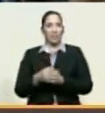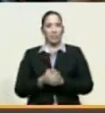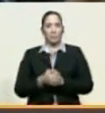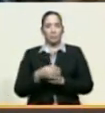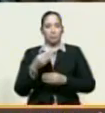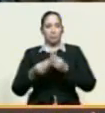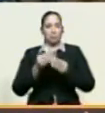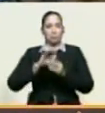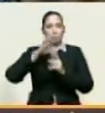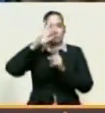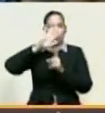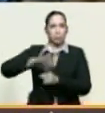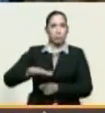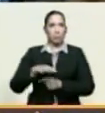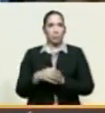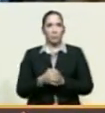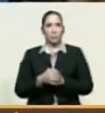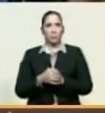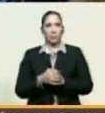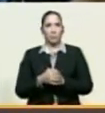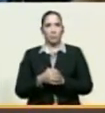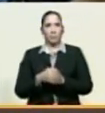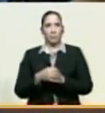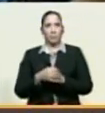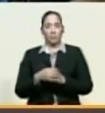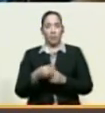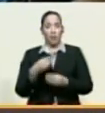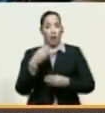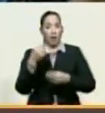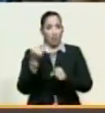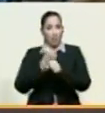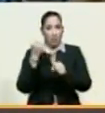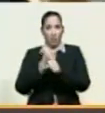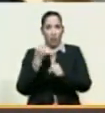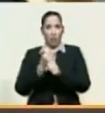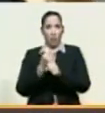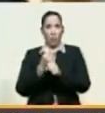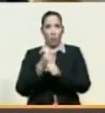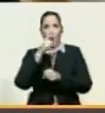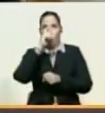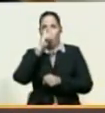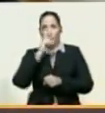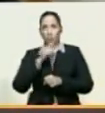omisiones en el ejercicio de sus cargos durante el periodo comprendido